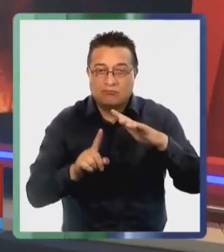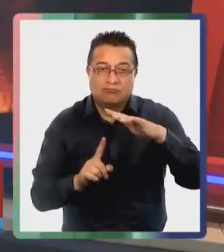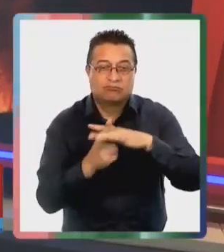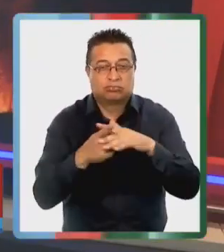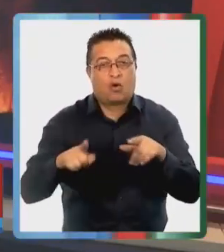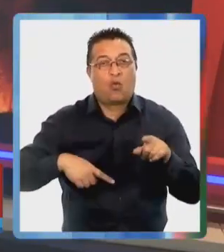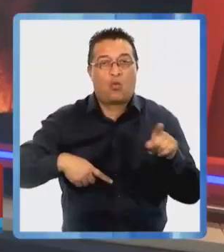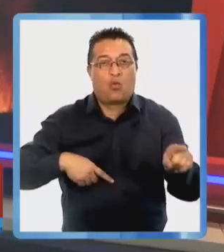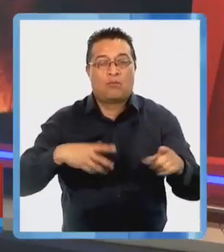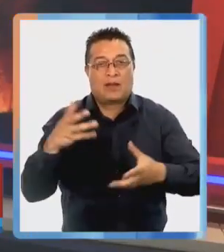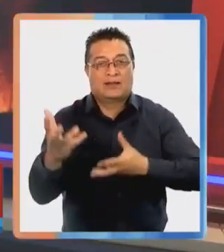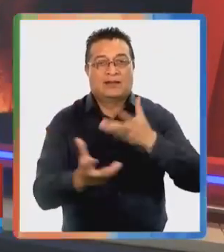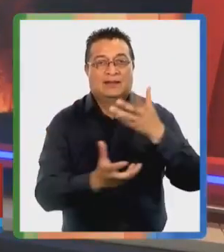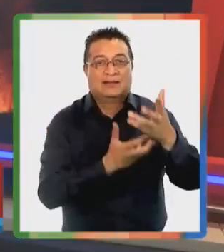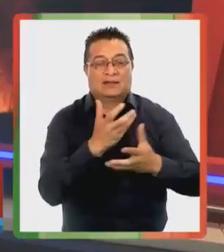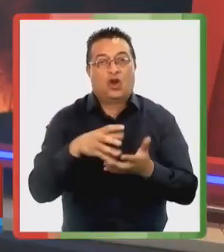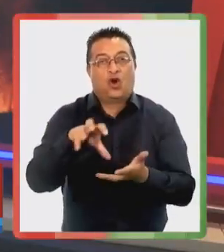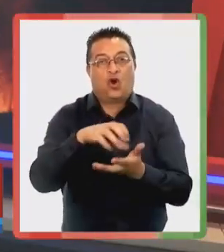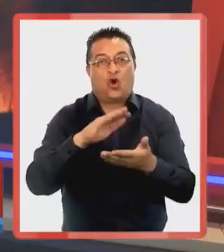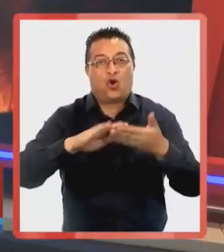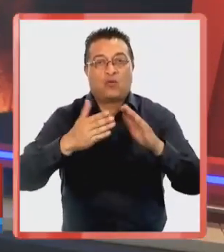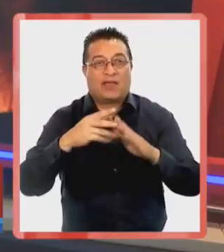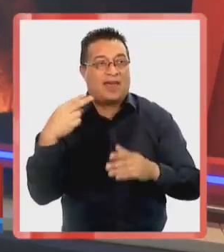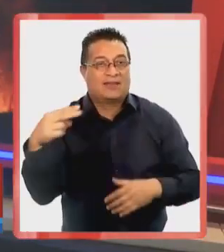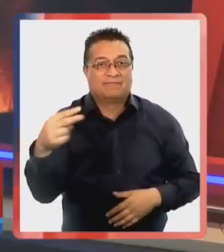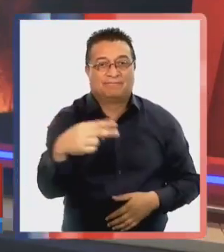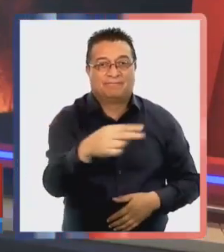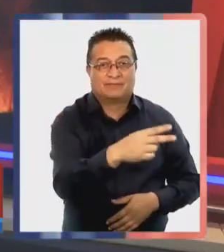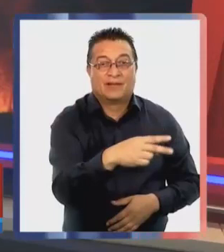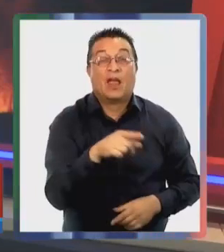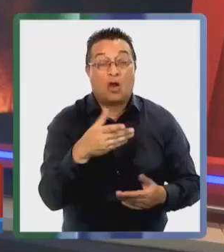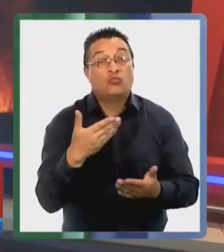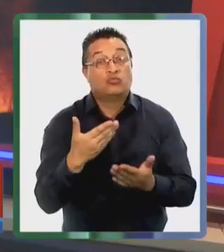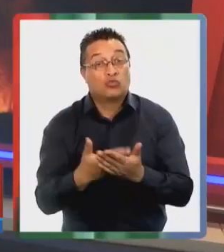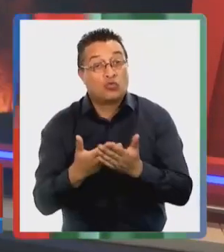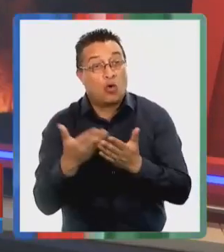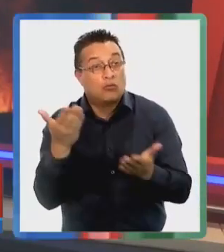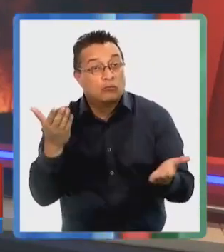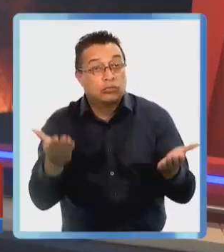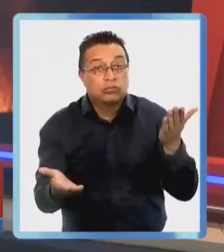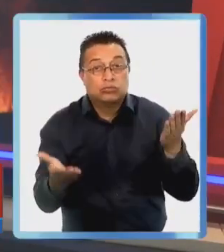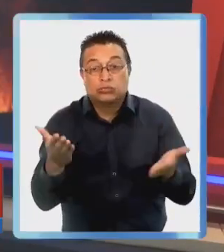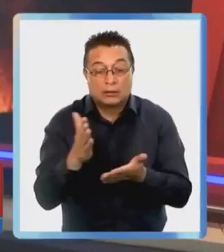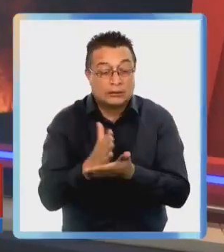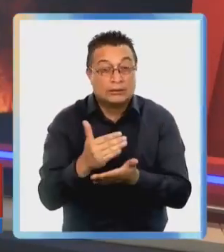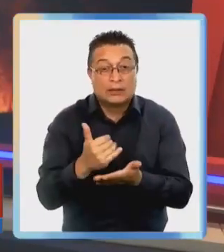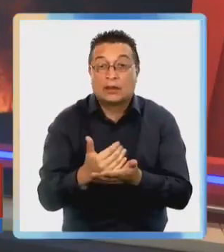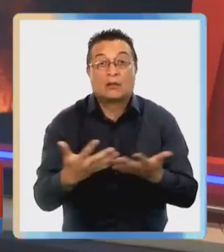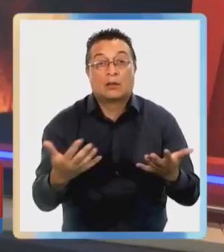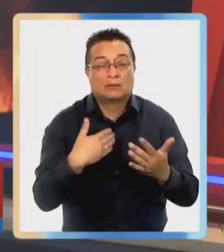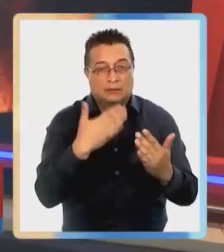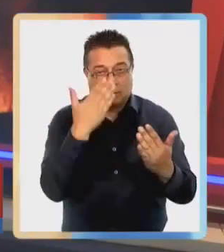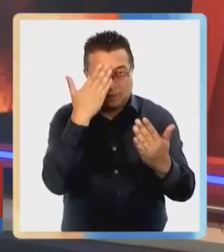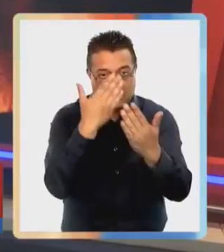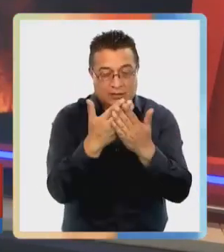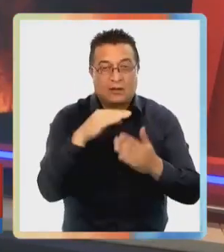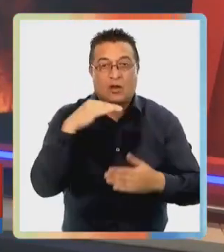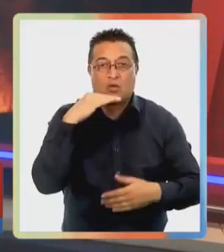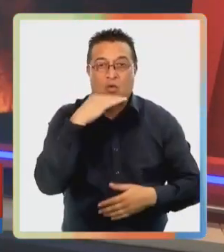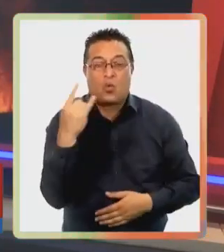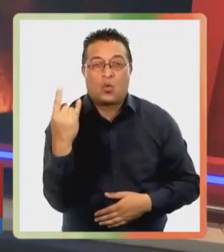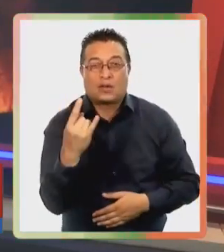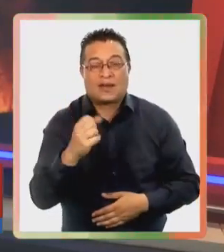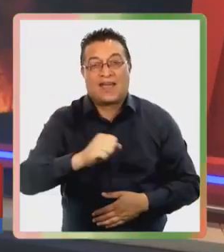incendios forestales en sus comunidades. En la oportunidad aprovecharon de evaluar las estrategias para enfrentar la emergencia y evitar